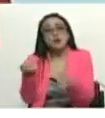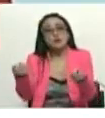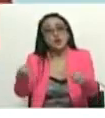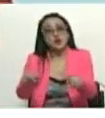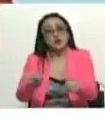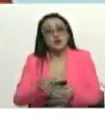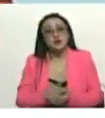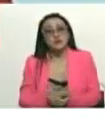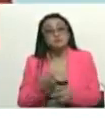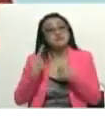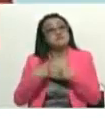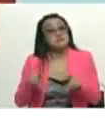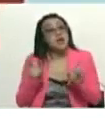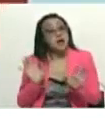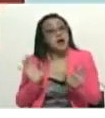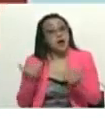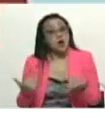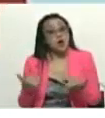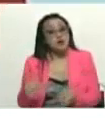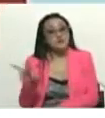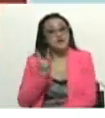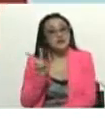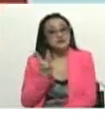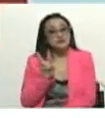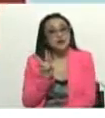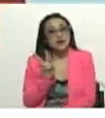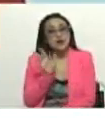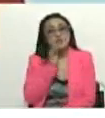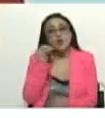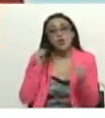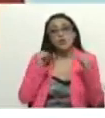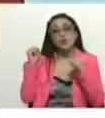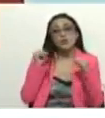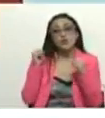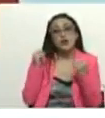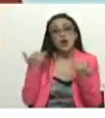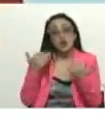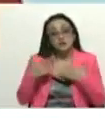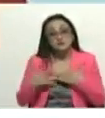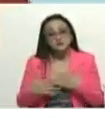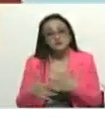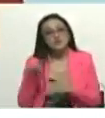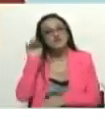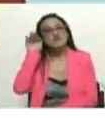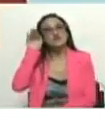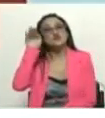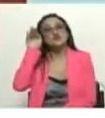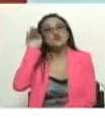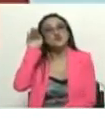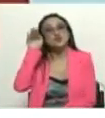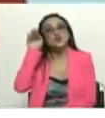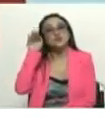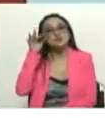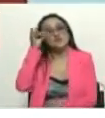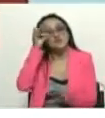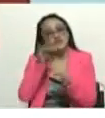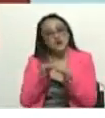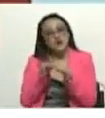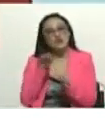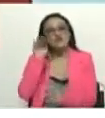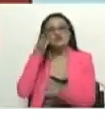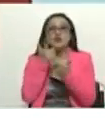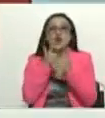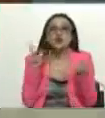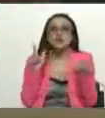hoy Venezuela, no dudemos, se encamina a un futuro de esperanza, a un porvenir